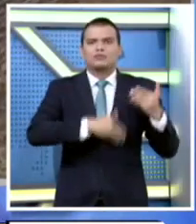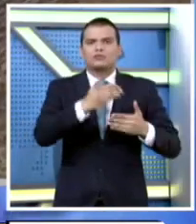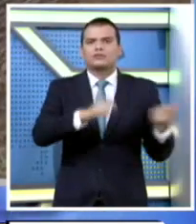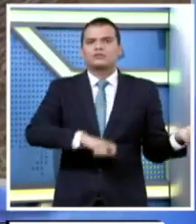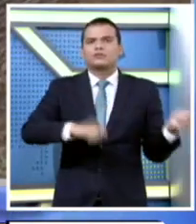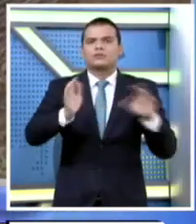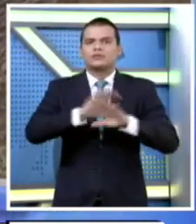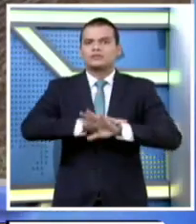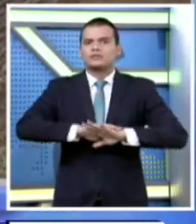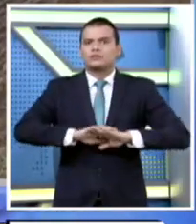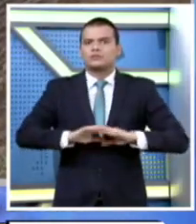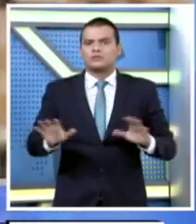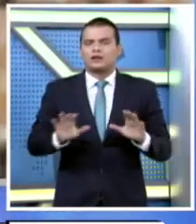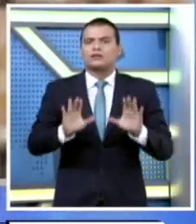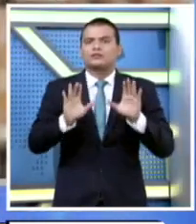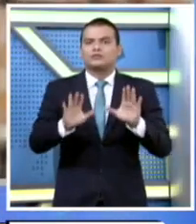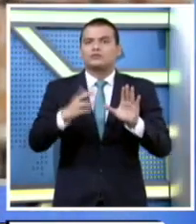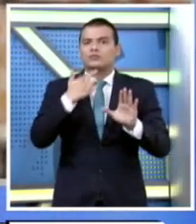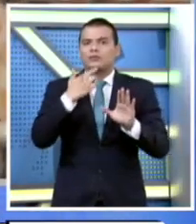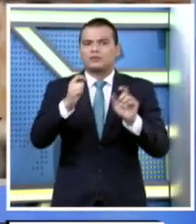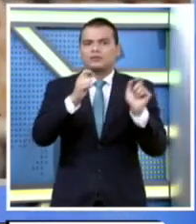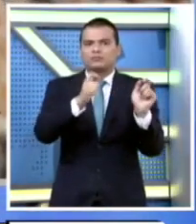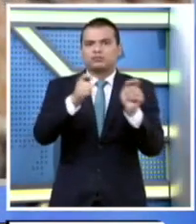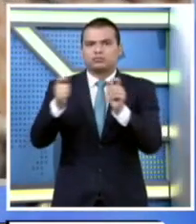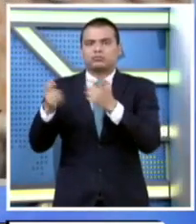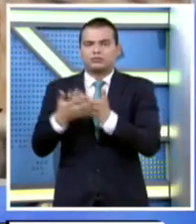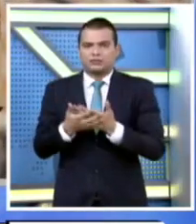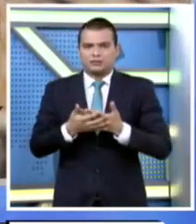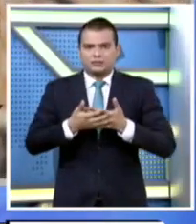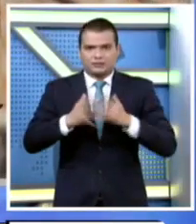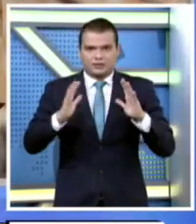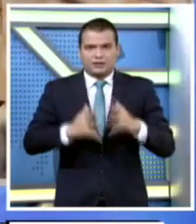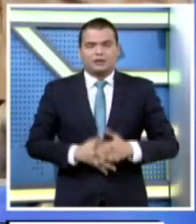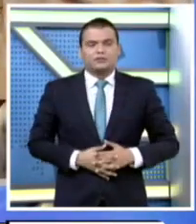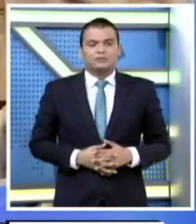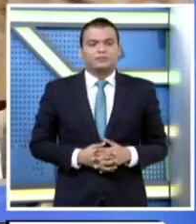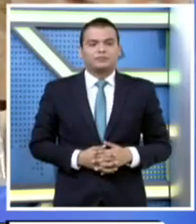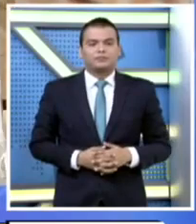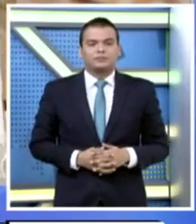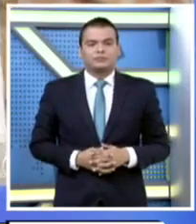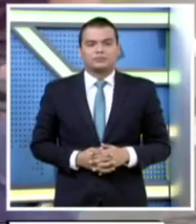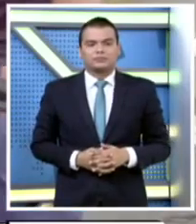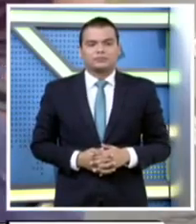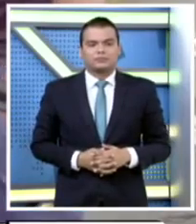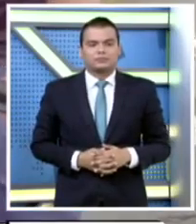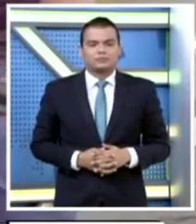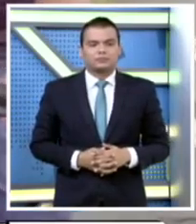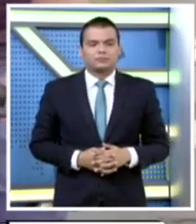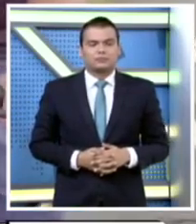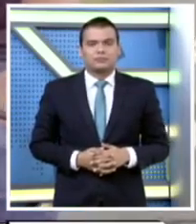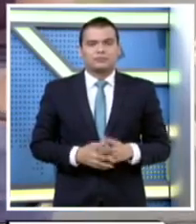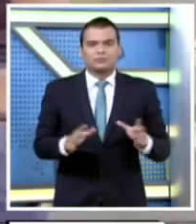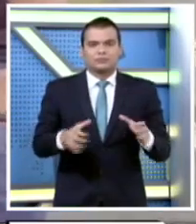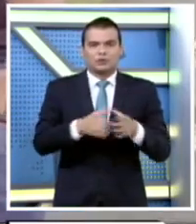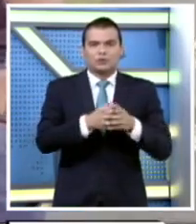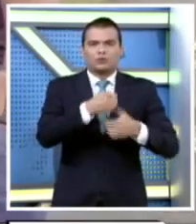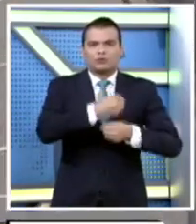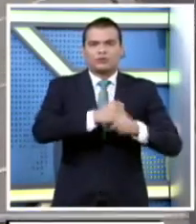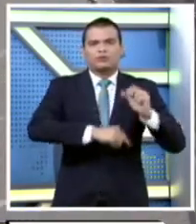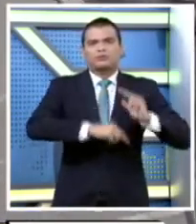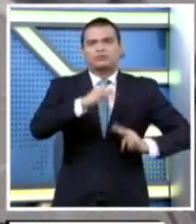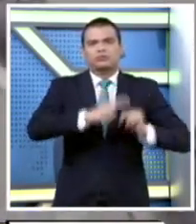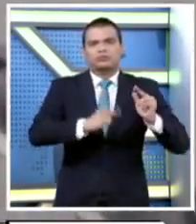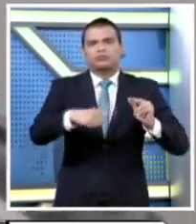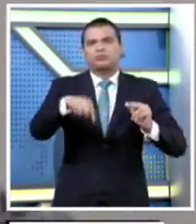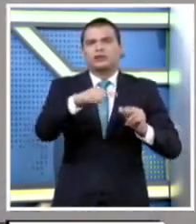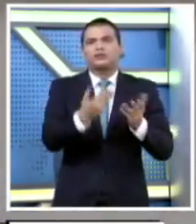para adquirir el pasaporte que les permite realizar este tipo de labores. Los obreros nuevamente están saliendo a sus